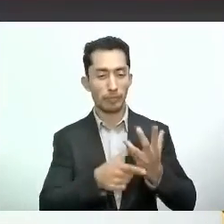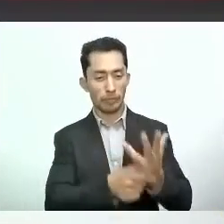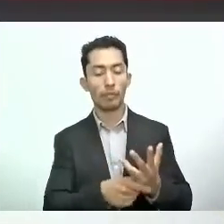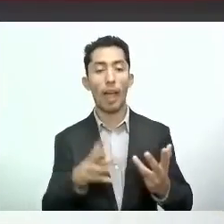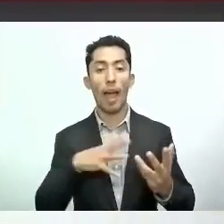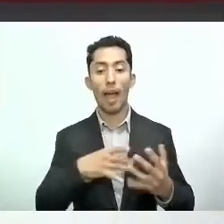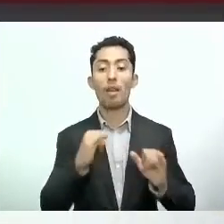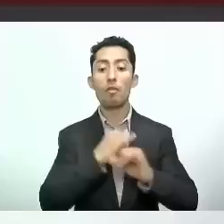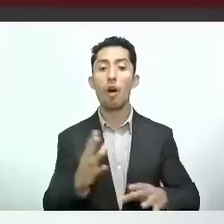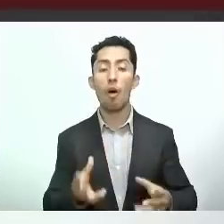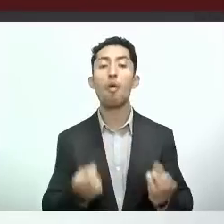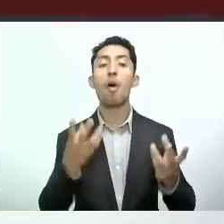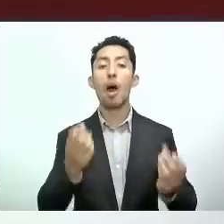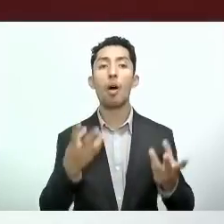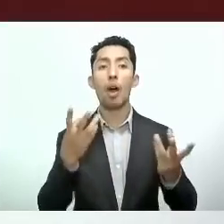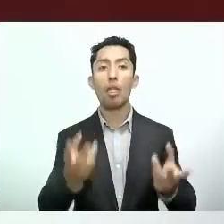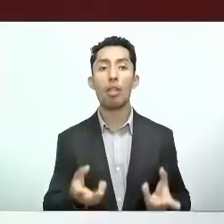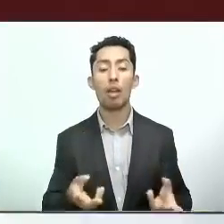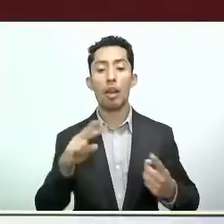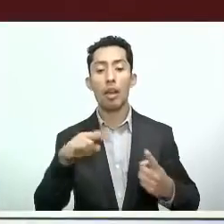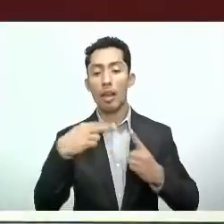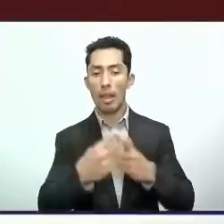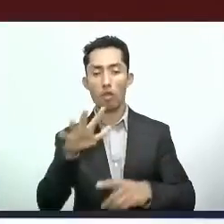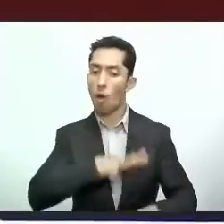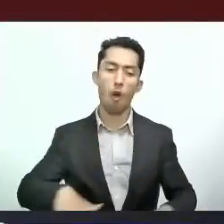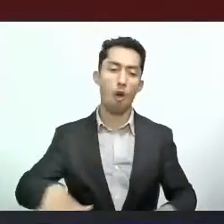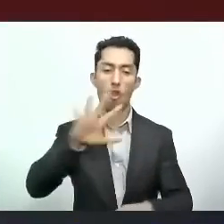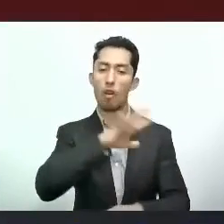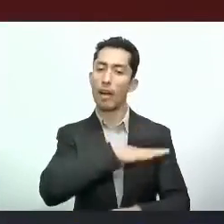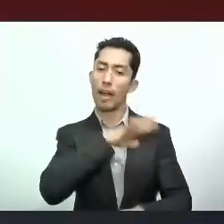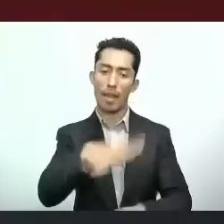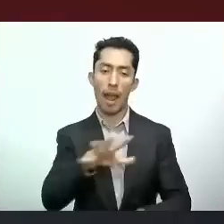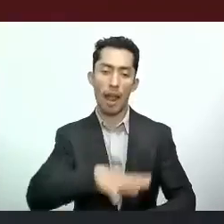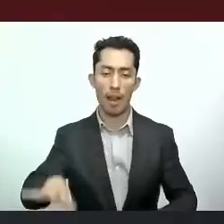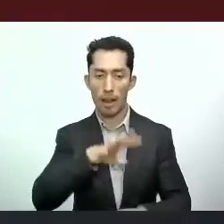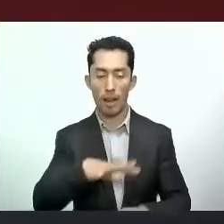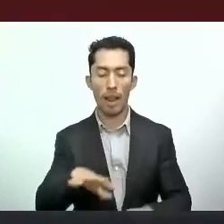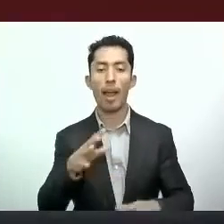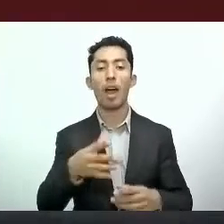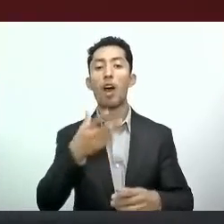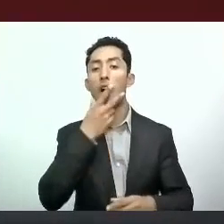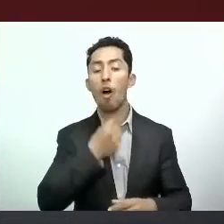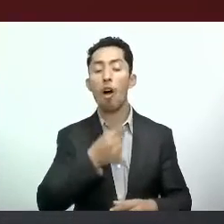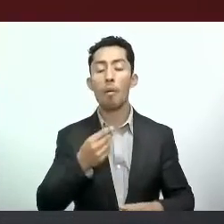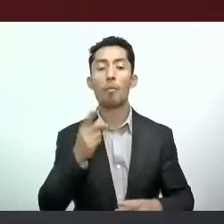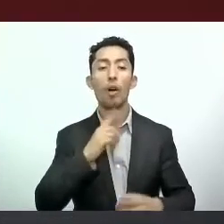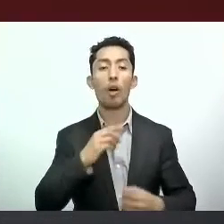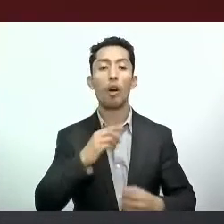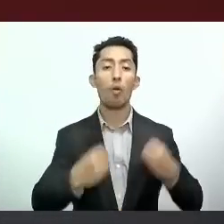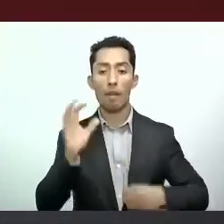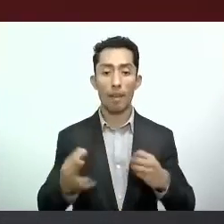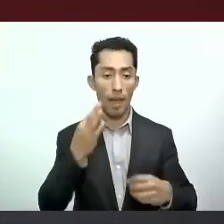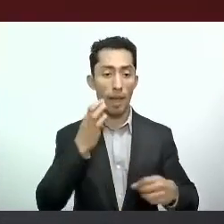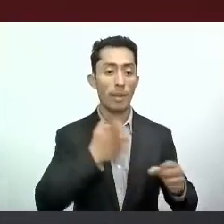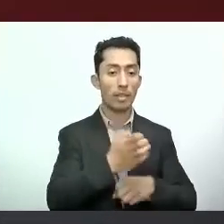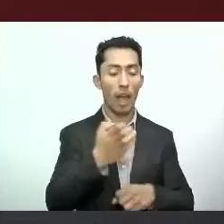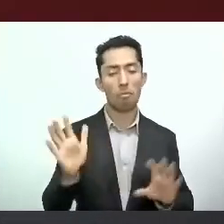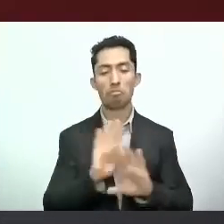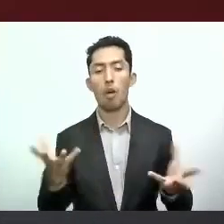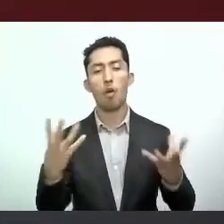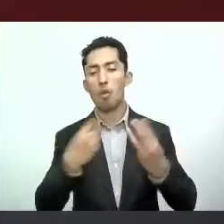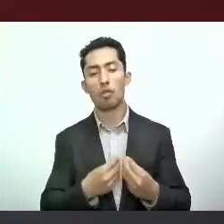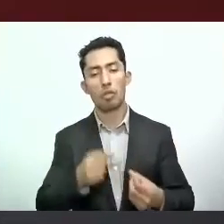desagregados entre, o sea, la percepción es general. No hay datos desagregados entre jueces federales y jueces locales. Y